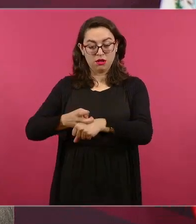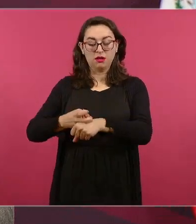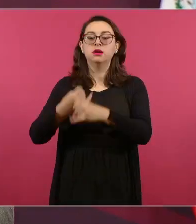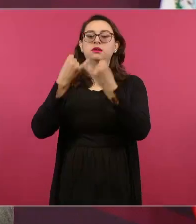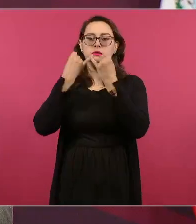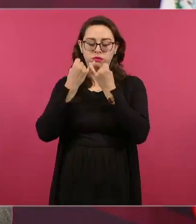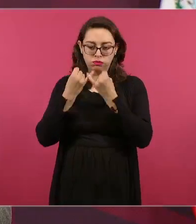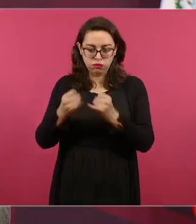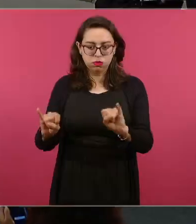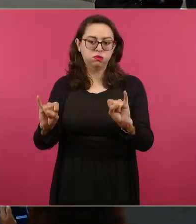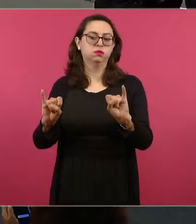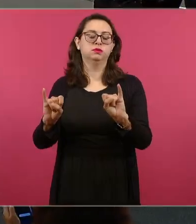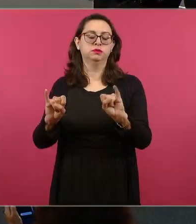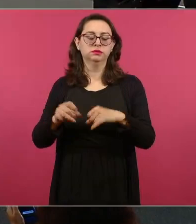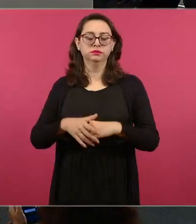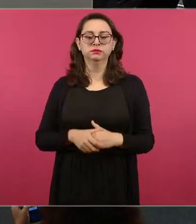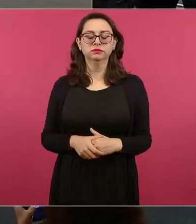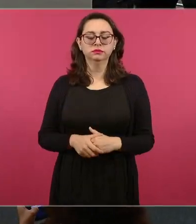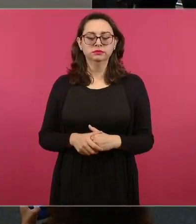y